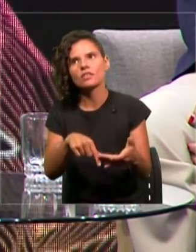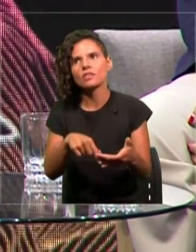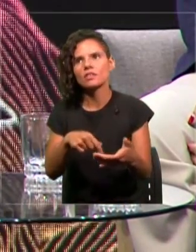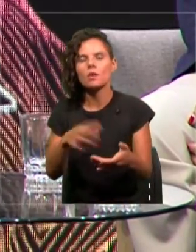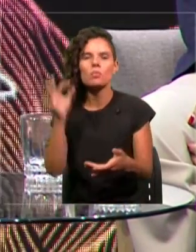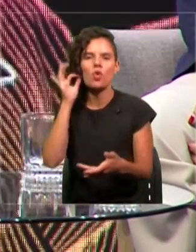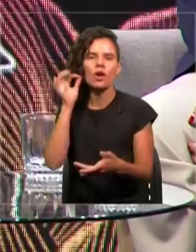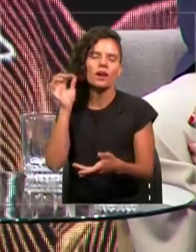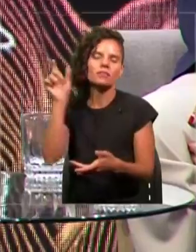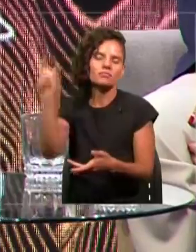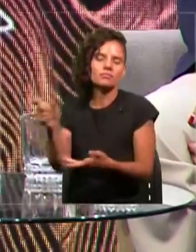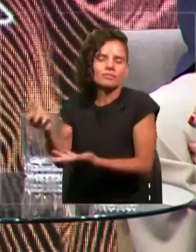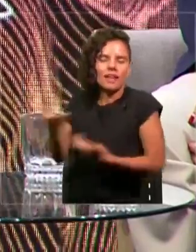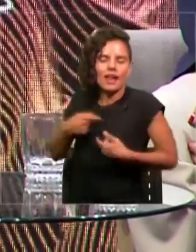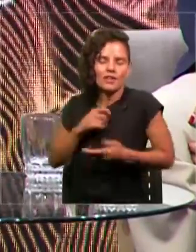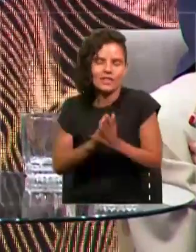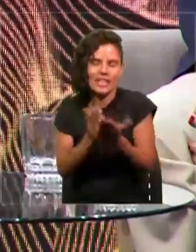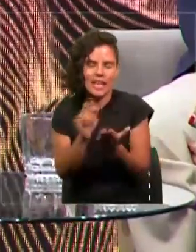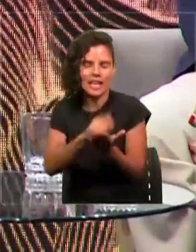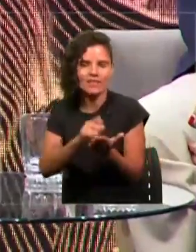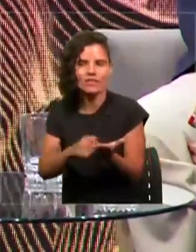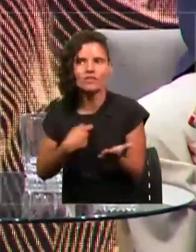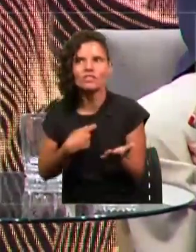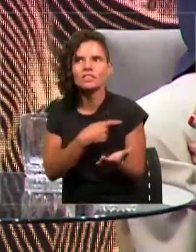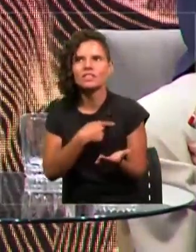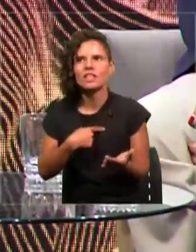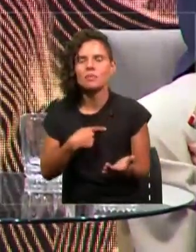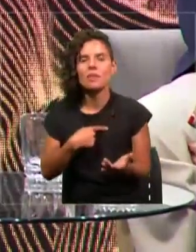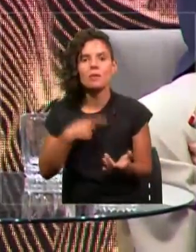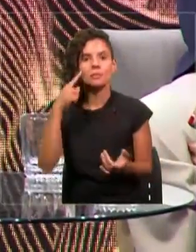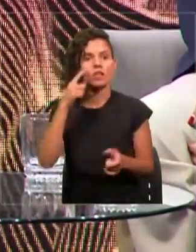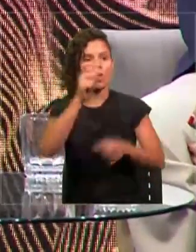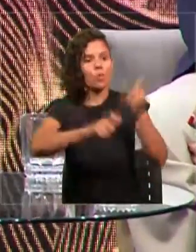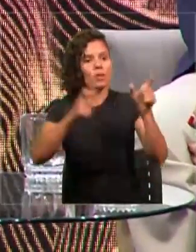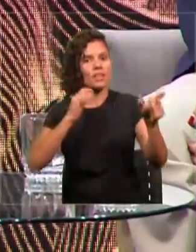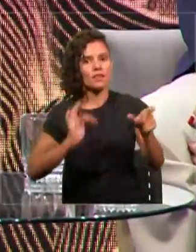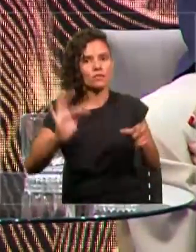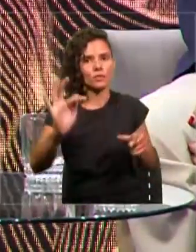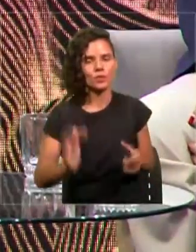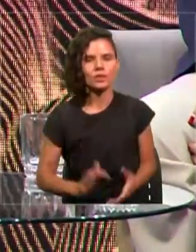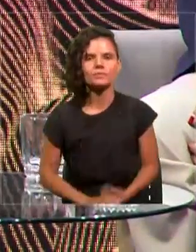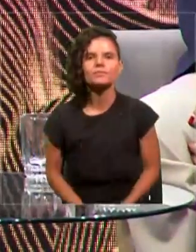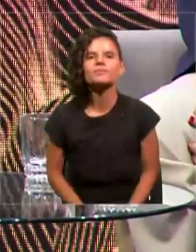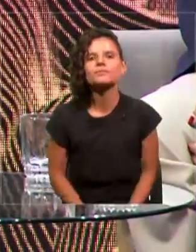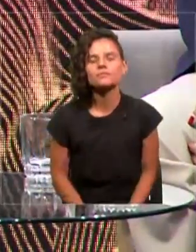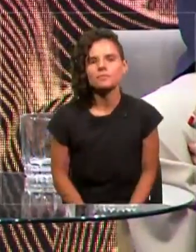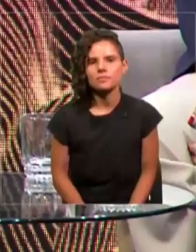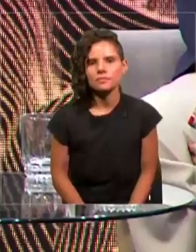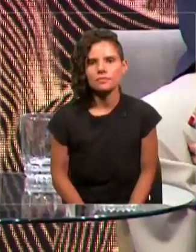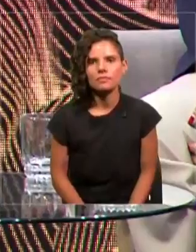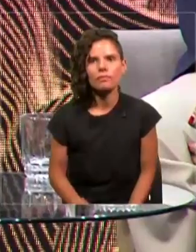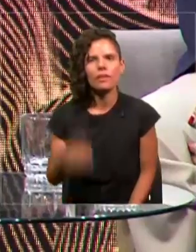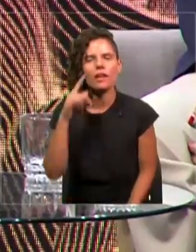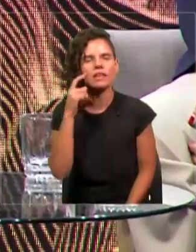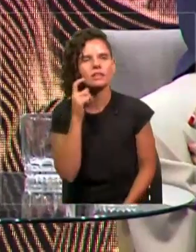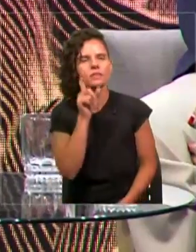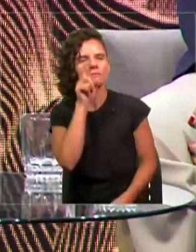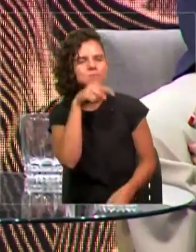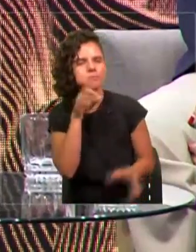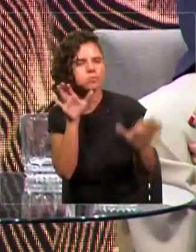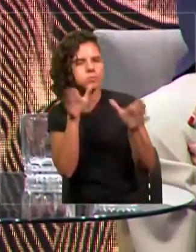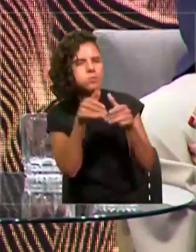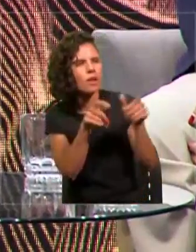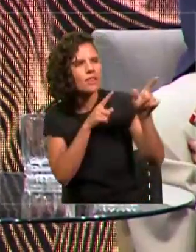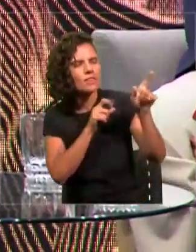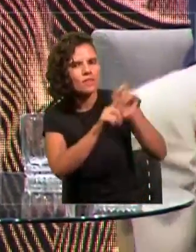una mujer, este libro que se llama Por la humanidad futura. Entre la defensa directa del cóndor, el picotazo